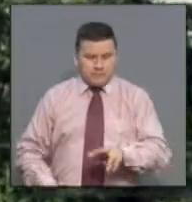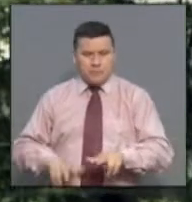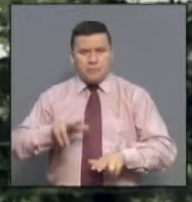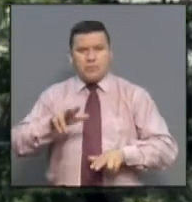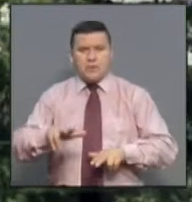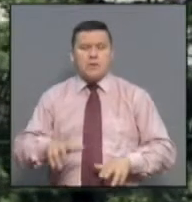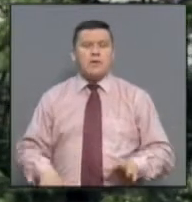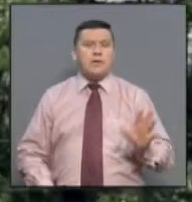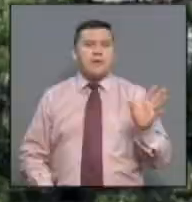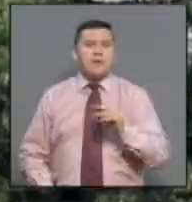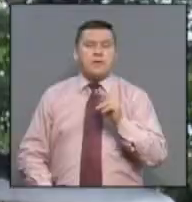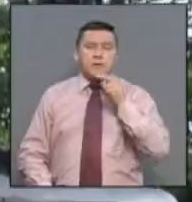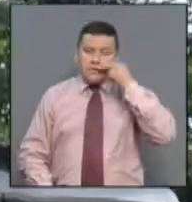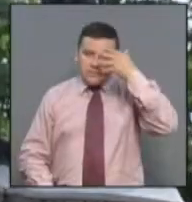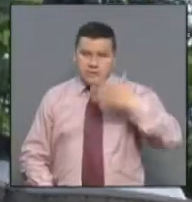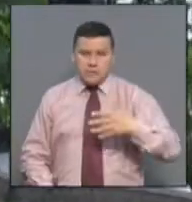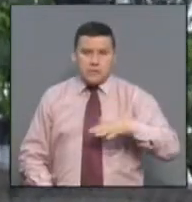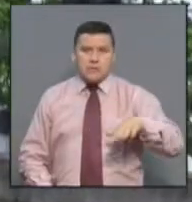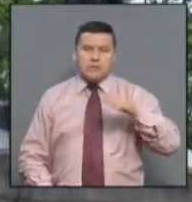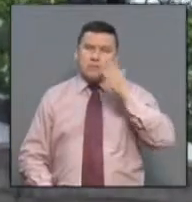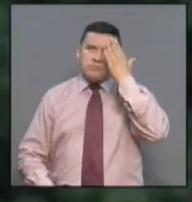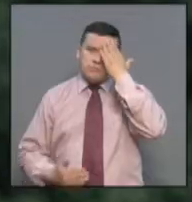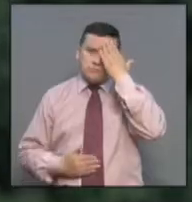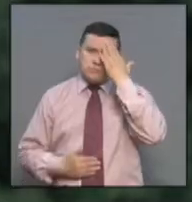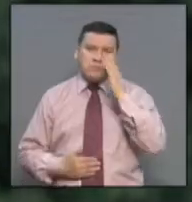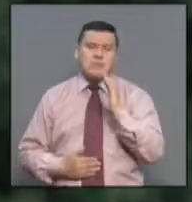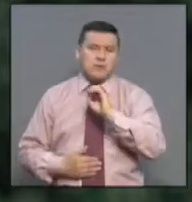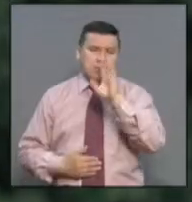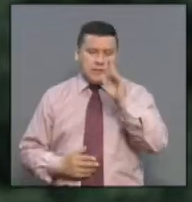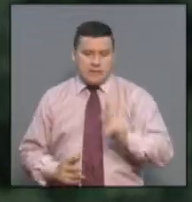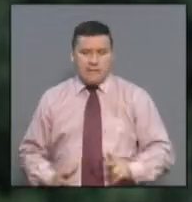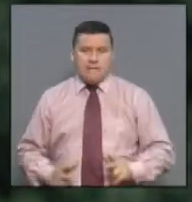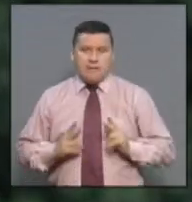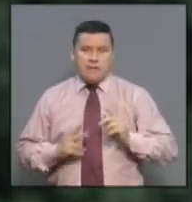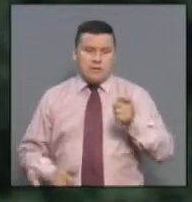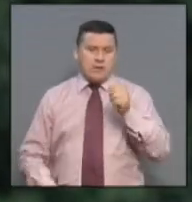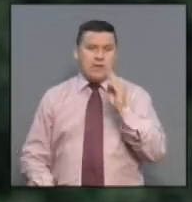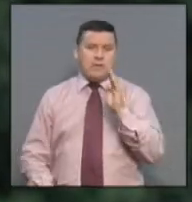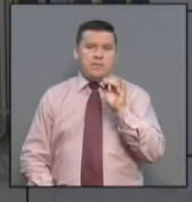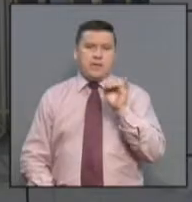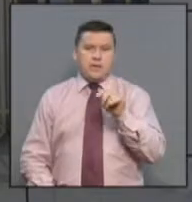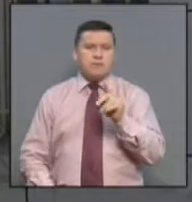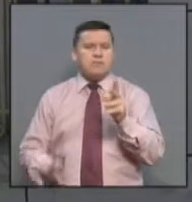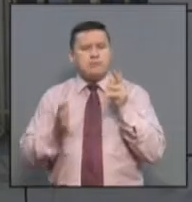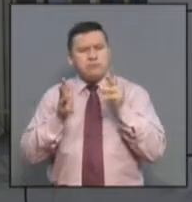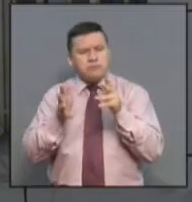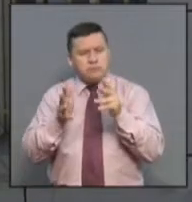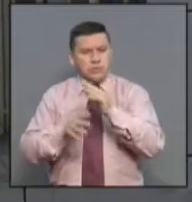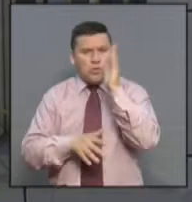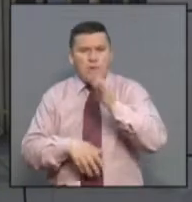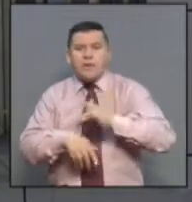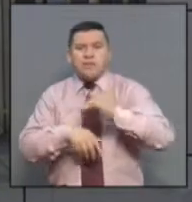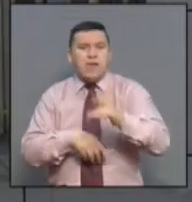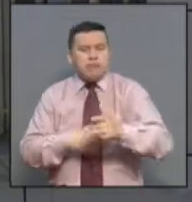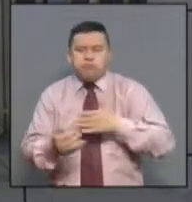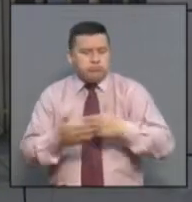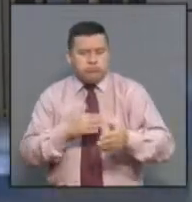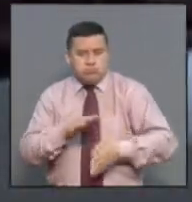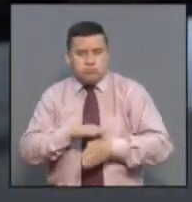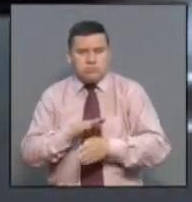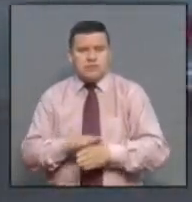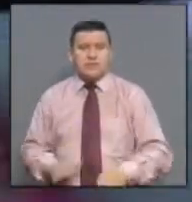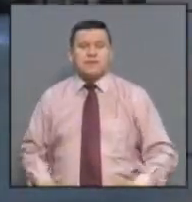todos lados. Todas las historias tienen una moraleja. Y sin duda, la vida de doña Gavina deja como enseñanza que nunca es tarde para estudiar.